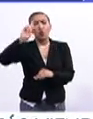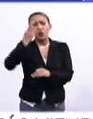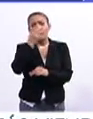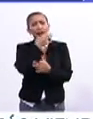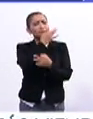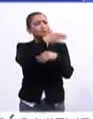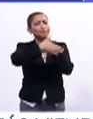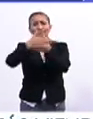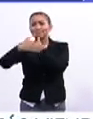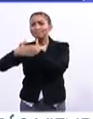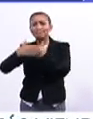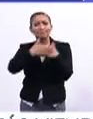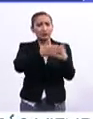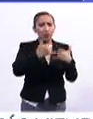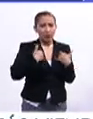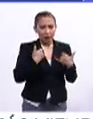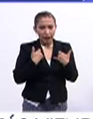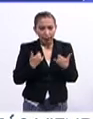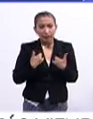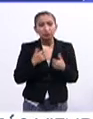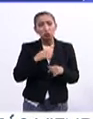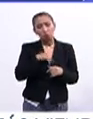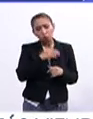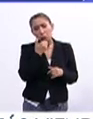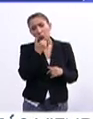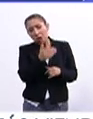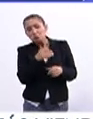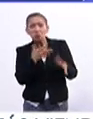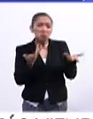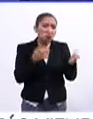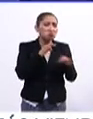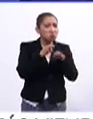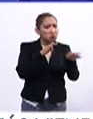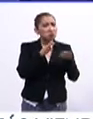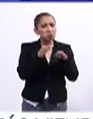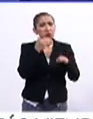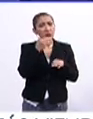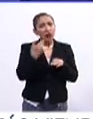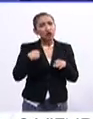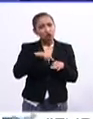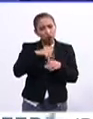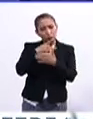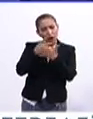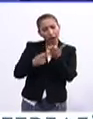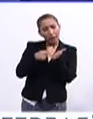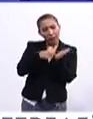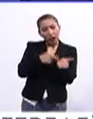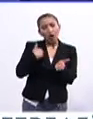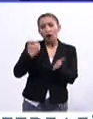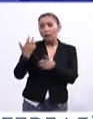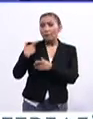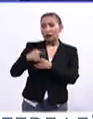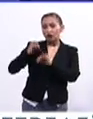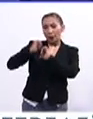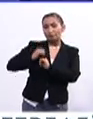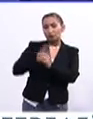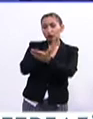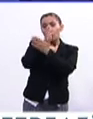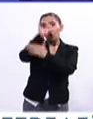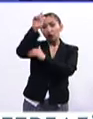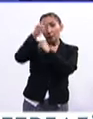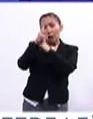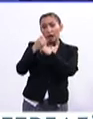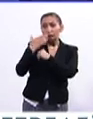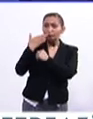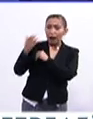universidad. Creo que hemos hecho un buen papel a través de nuestro programa con nuestros embajadores que se van a otros